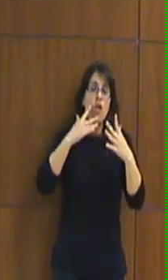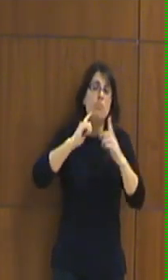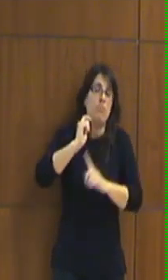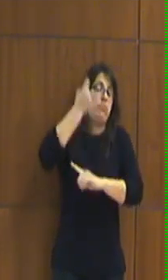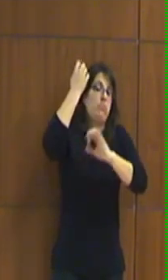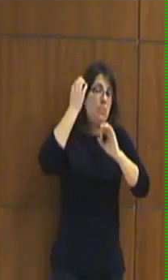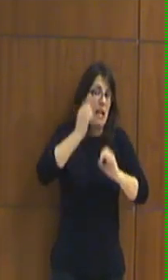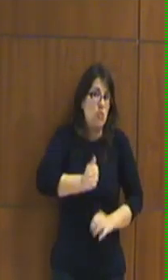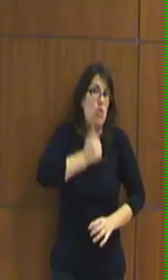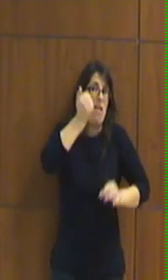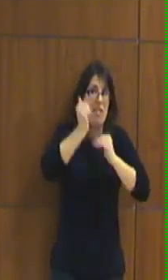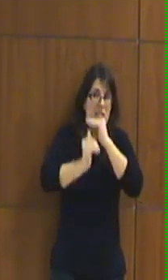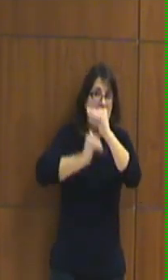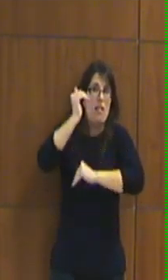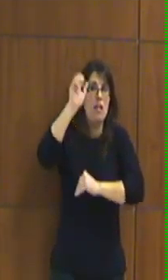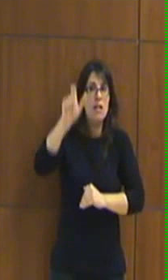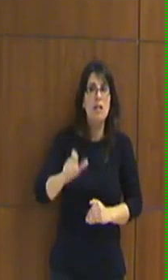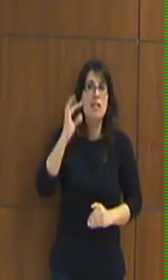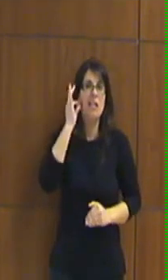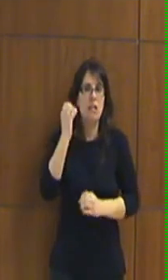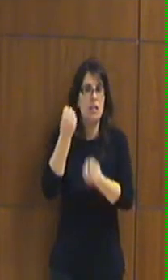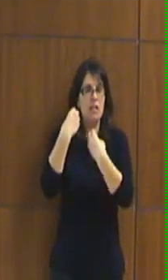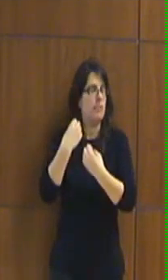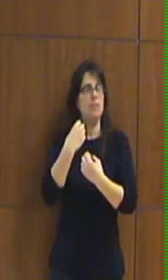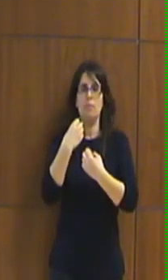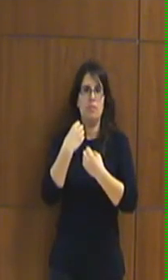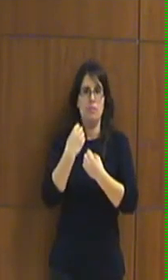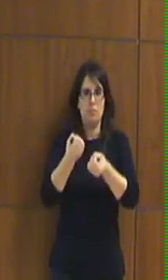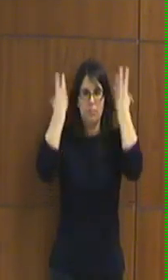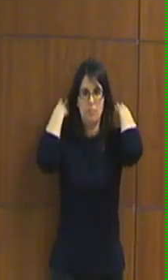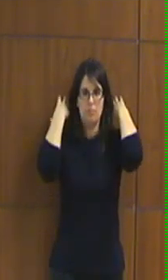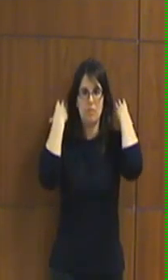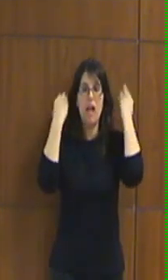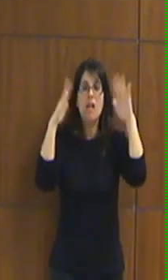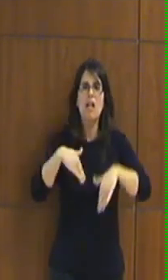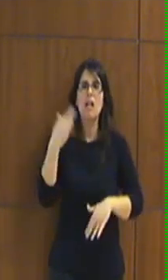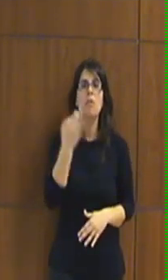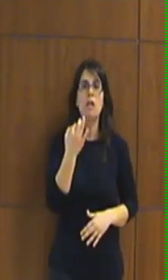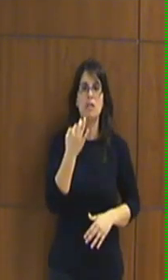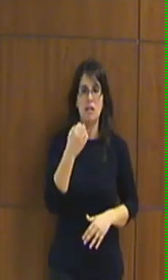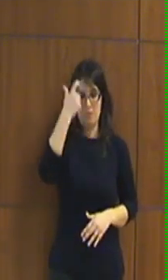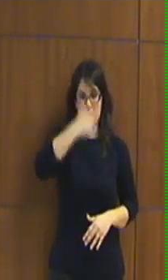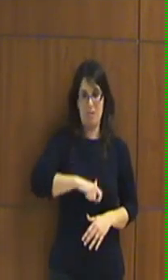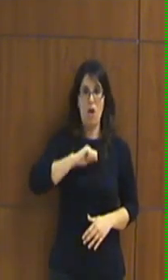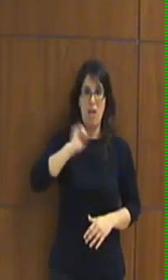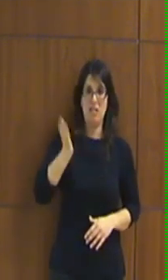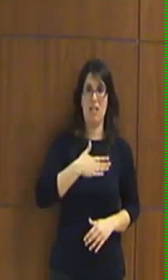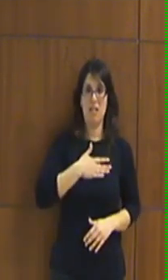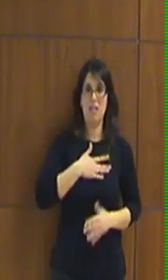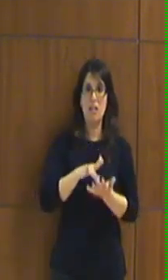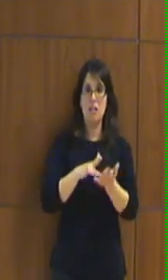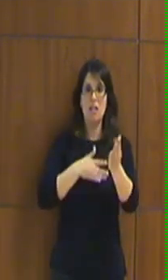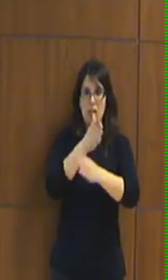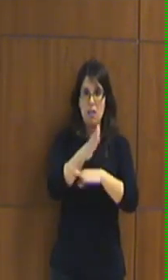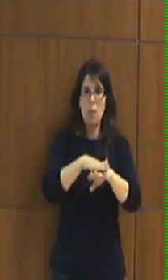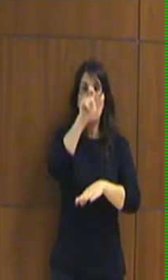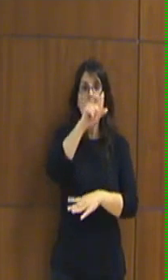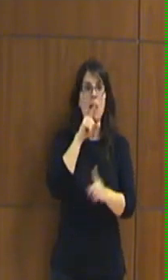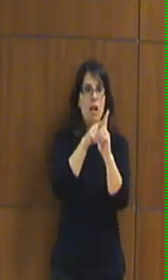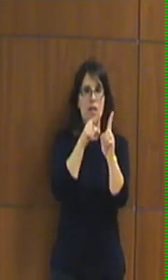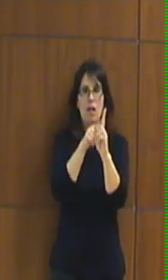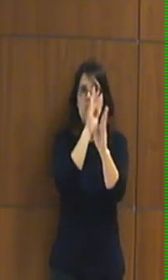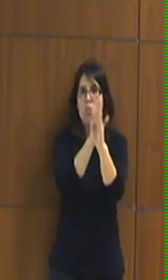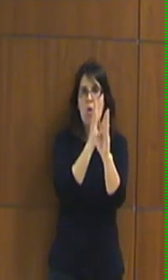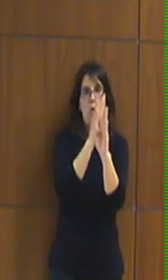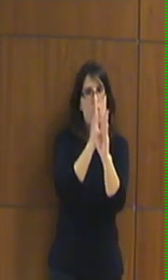explicarse. Eso nos ha ocurrido a nosotros y al final lo que sucede es que la persona al día siguiente llega a la persona que tiene referencia